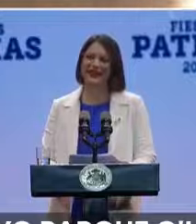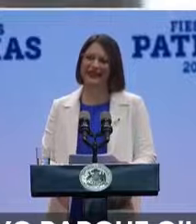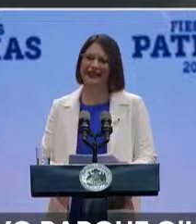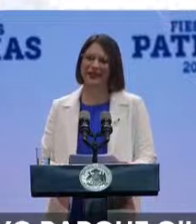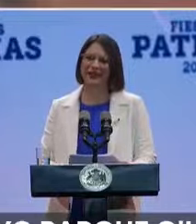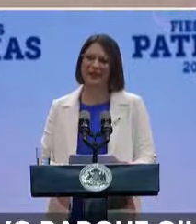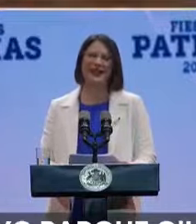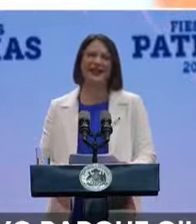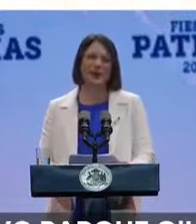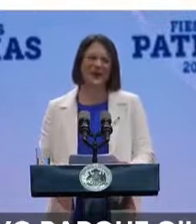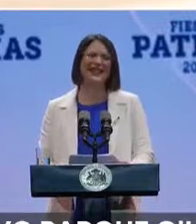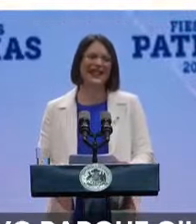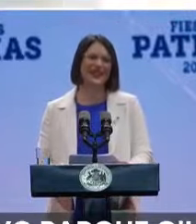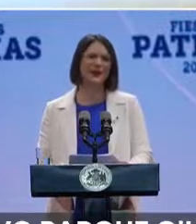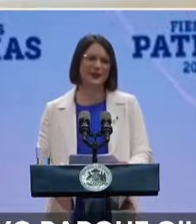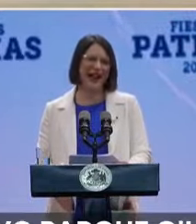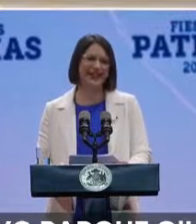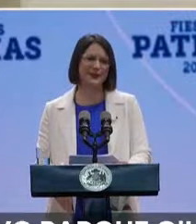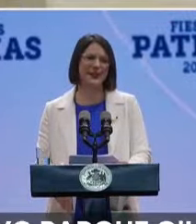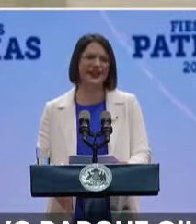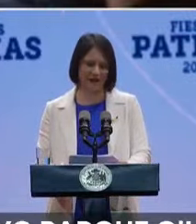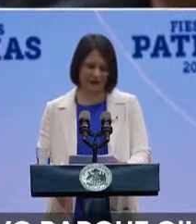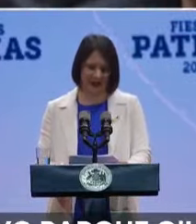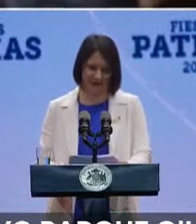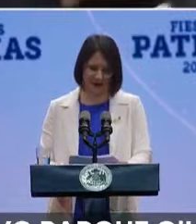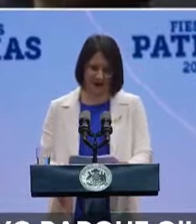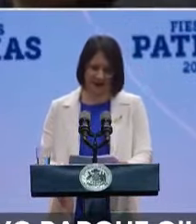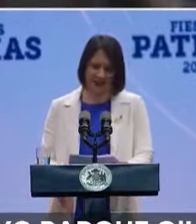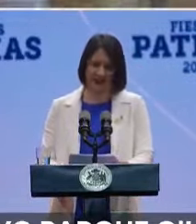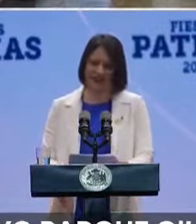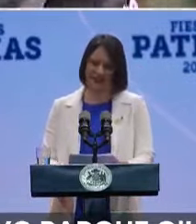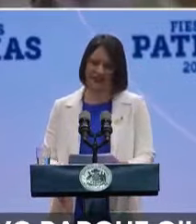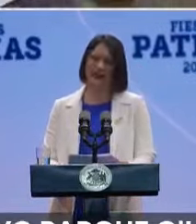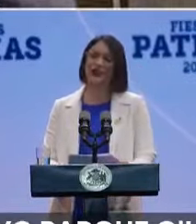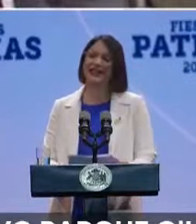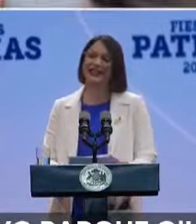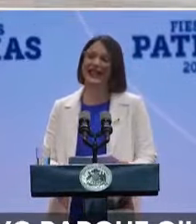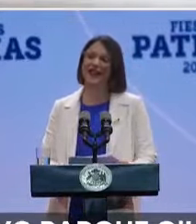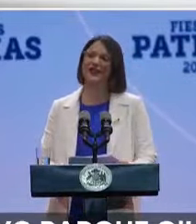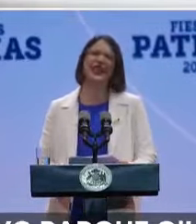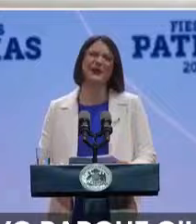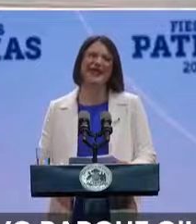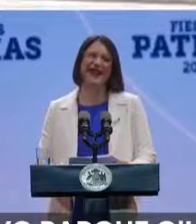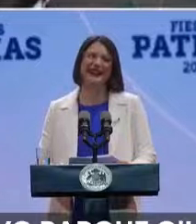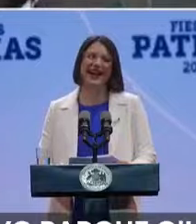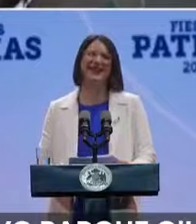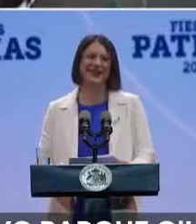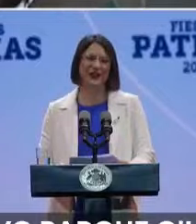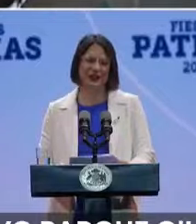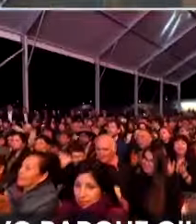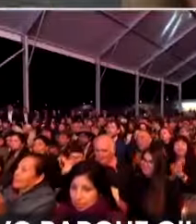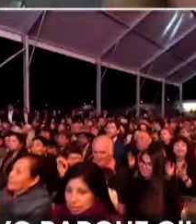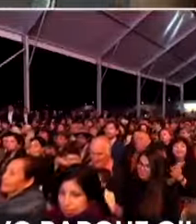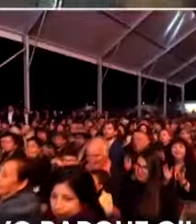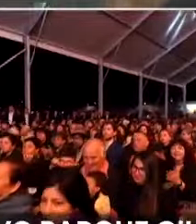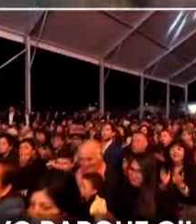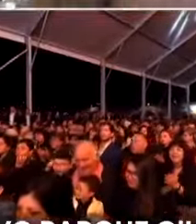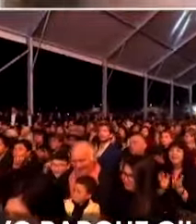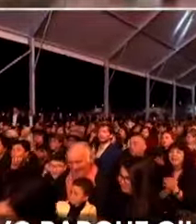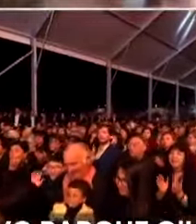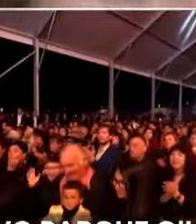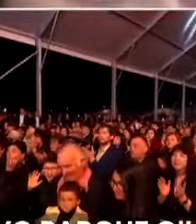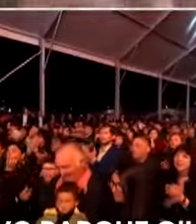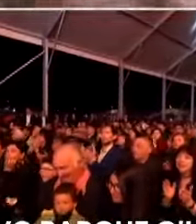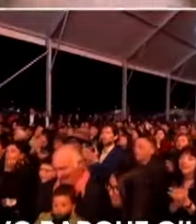puedo. Algunos intentaron evitar de plano el tema, otros simplemente desmarcarse. ¿Presenta para usted una